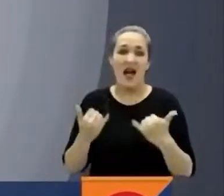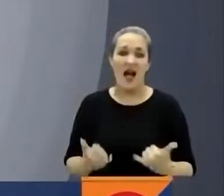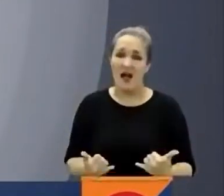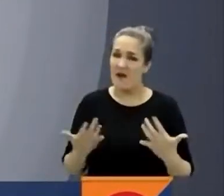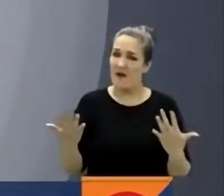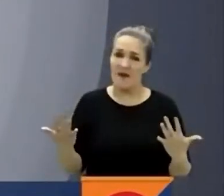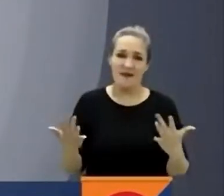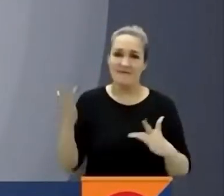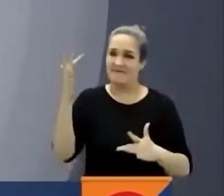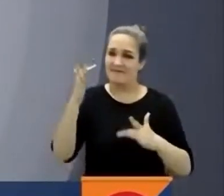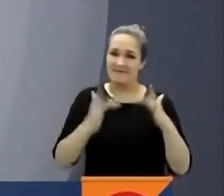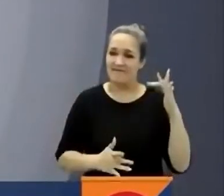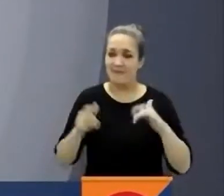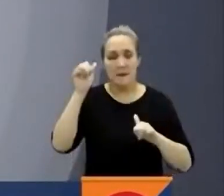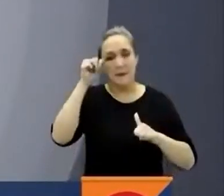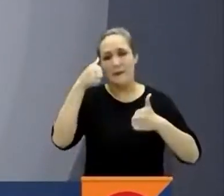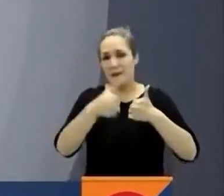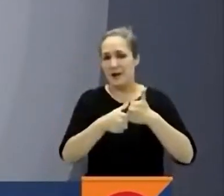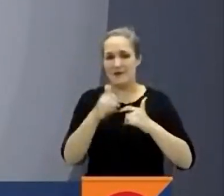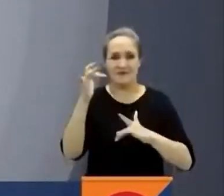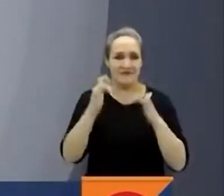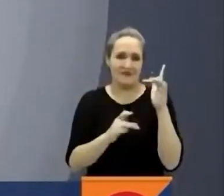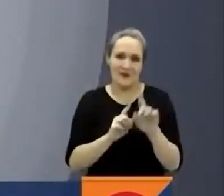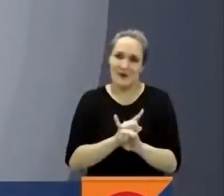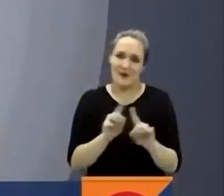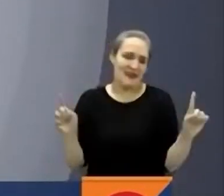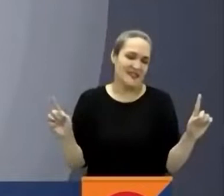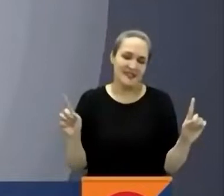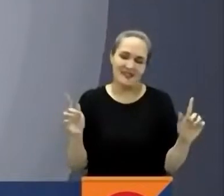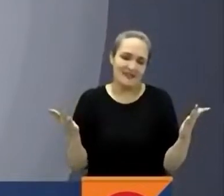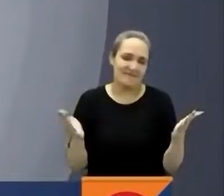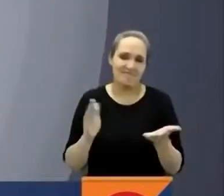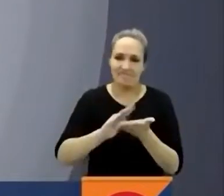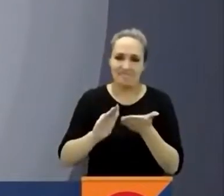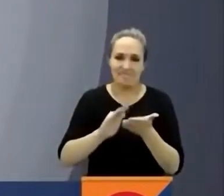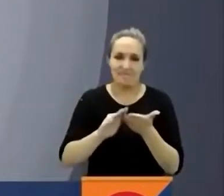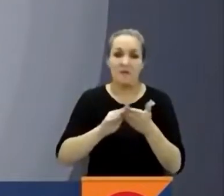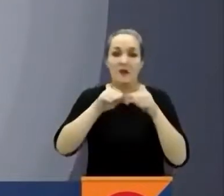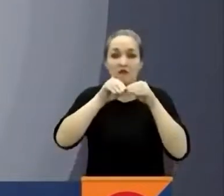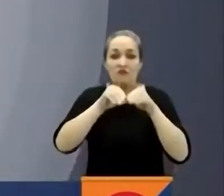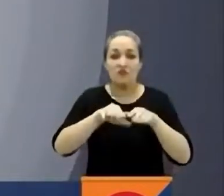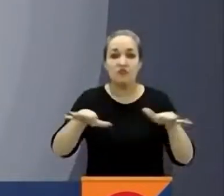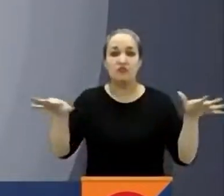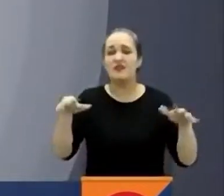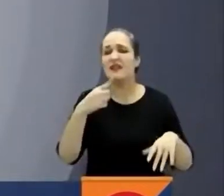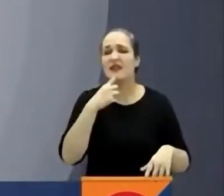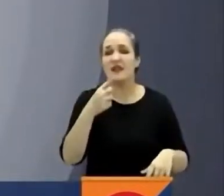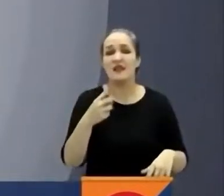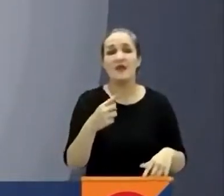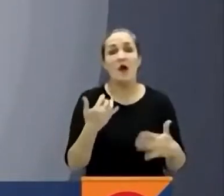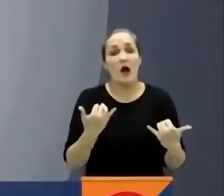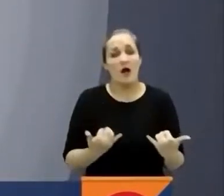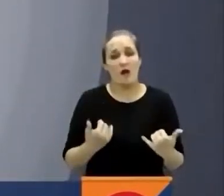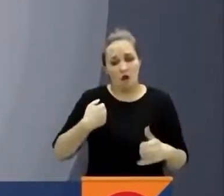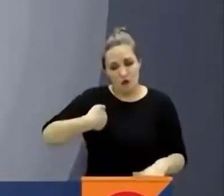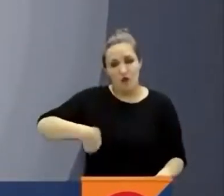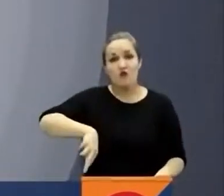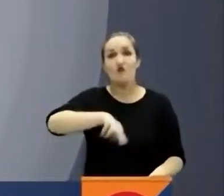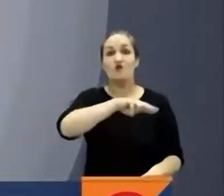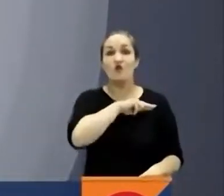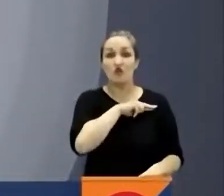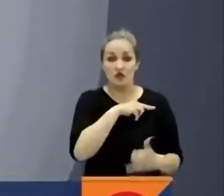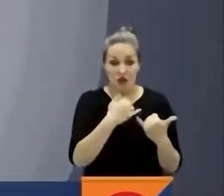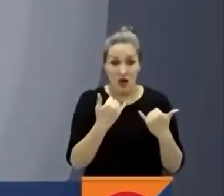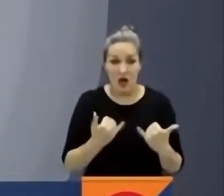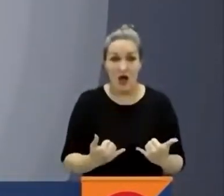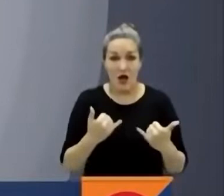oposición de la bancada de Pacto Histórico. En un mensaje en redes sociales dijo, abro comillas, nosotros no vinimos